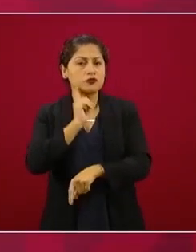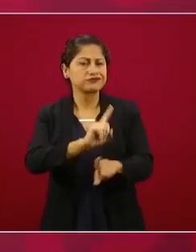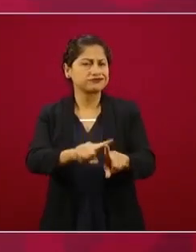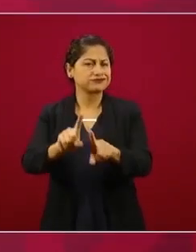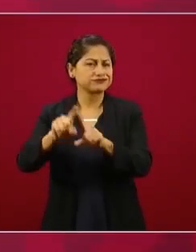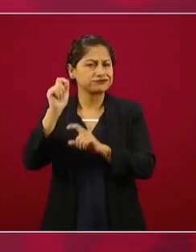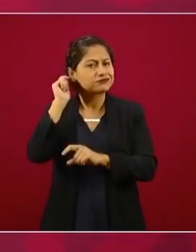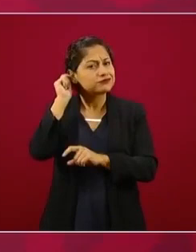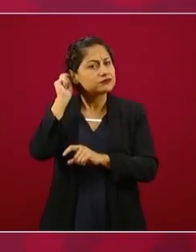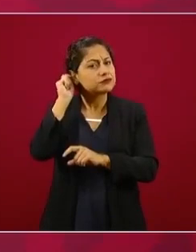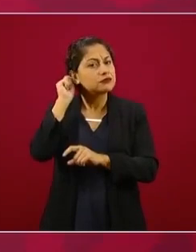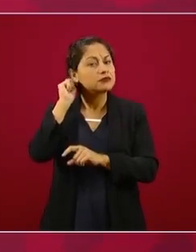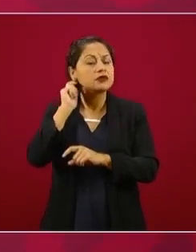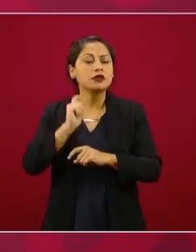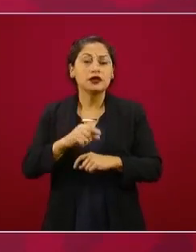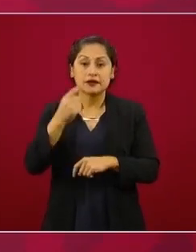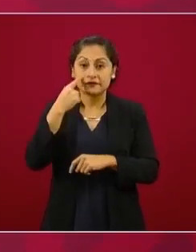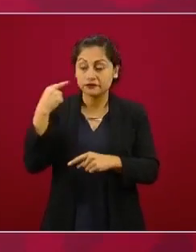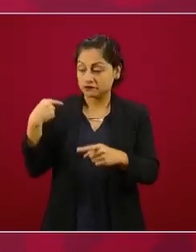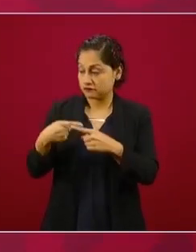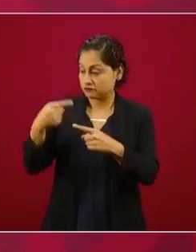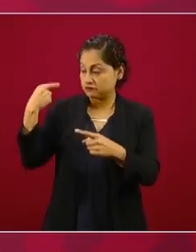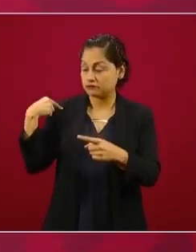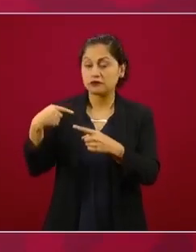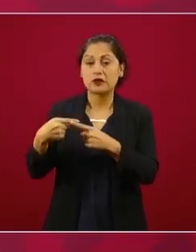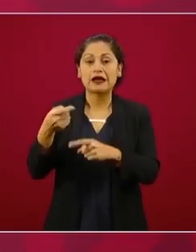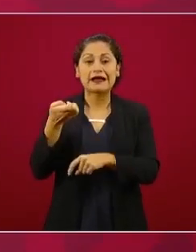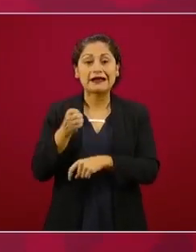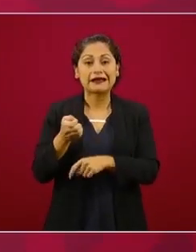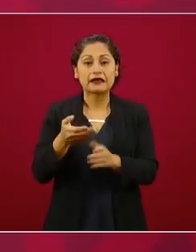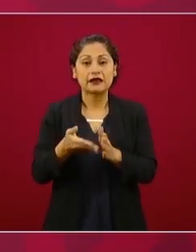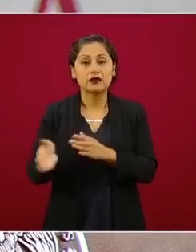fecha, más de 40,000